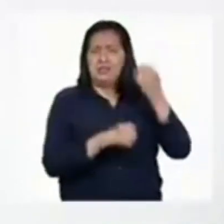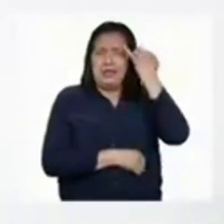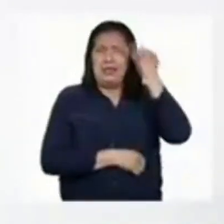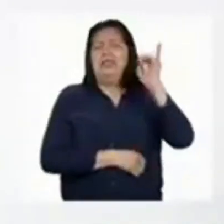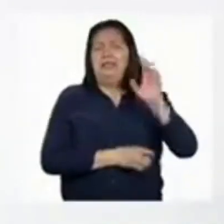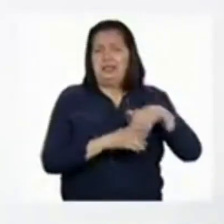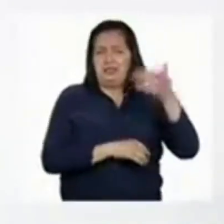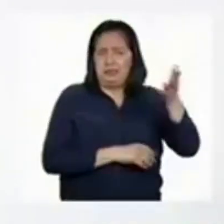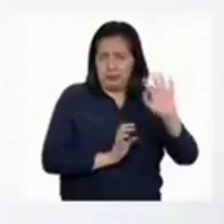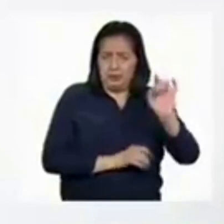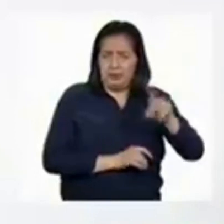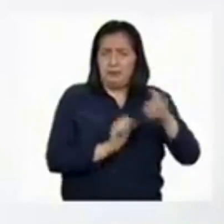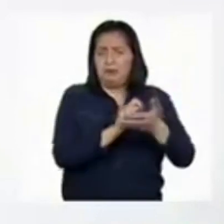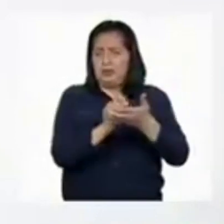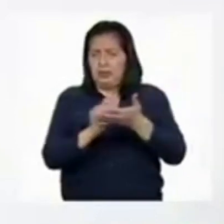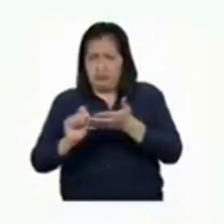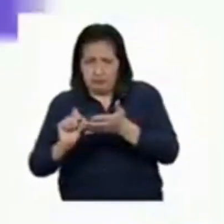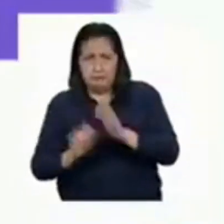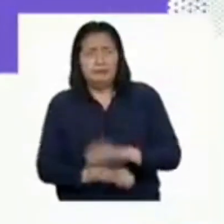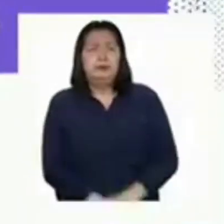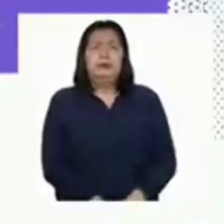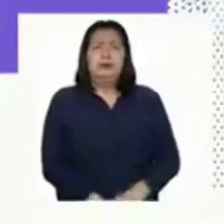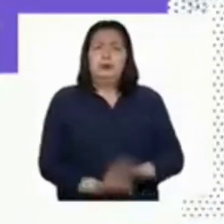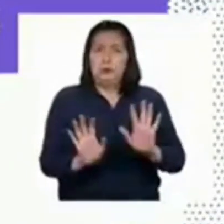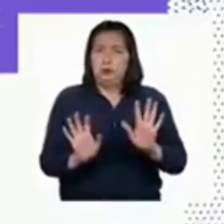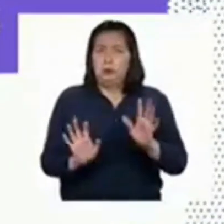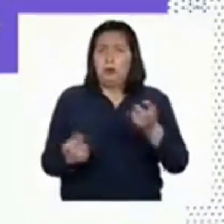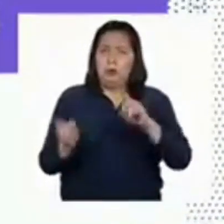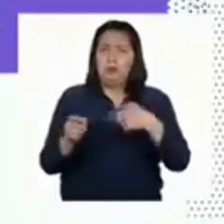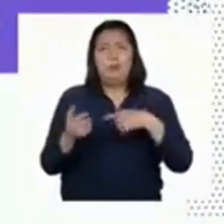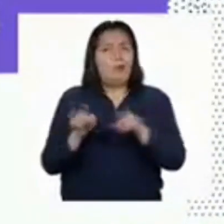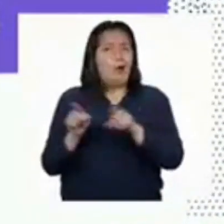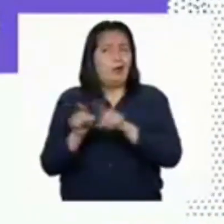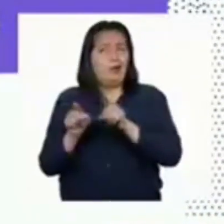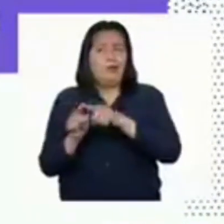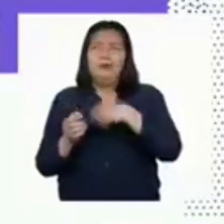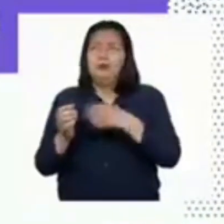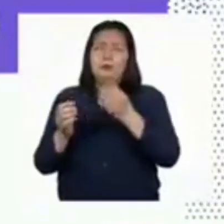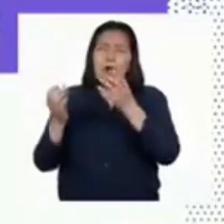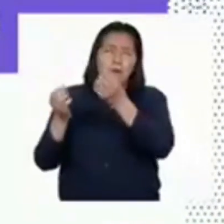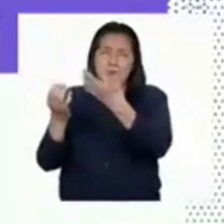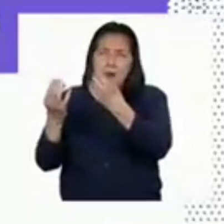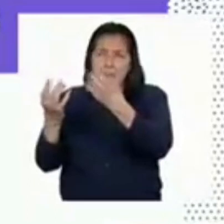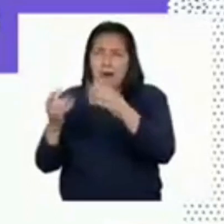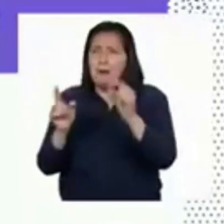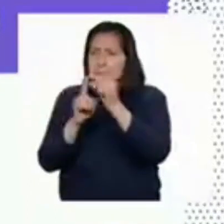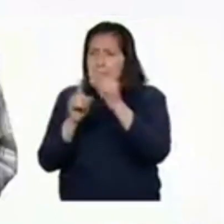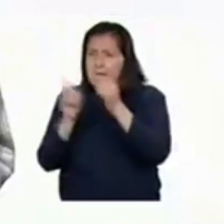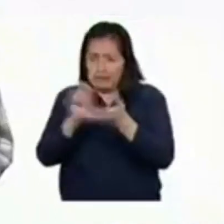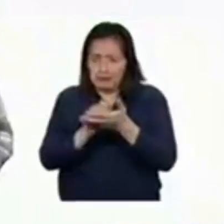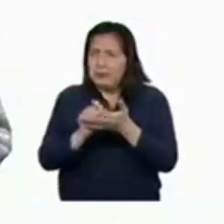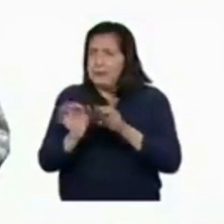idea que luego necesitamos escribir en el texto. Como cuando tomábamos apuntes, anotábamos solo las palabras